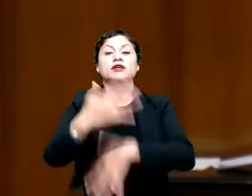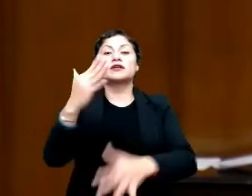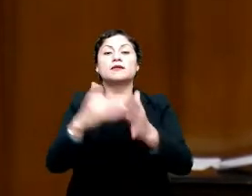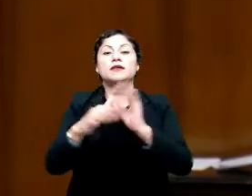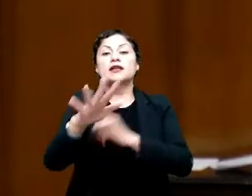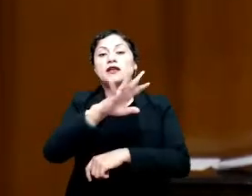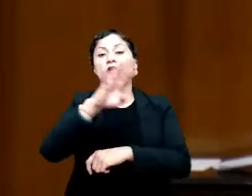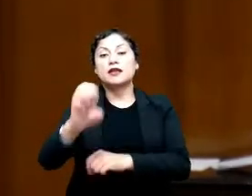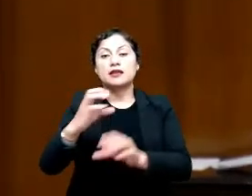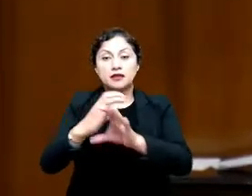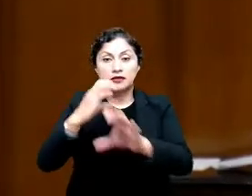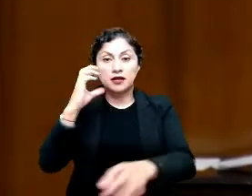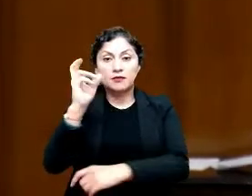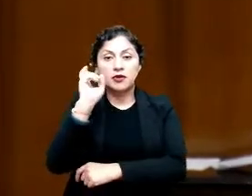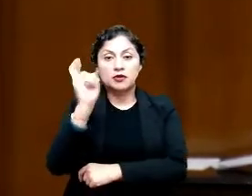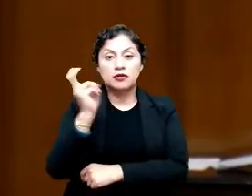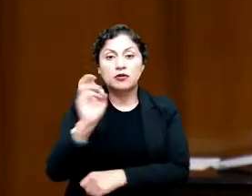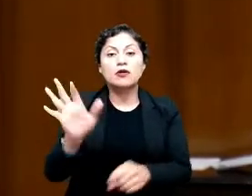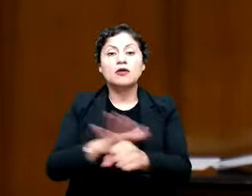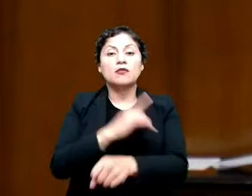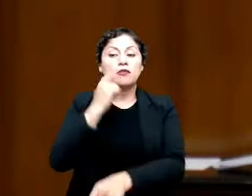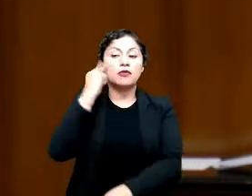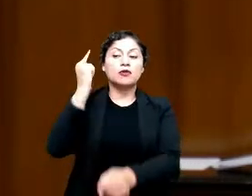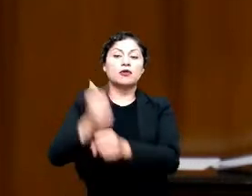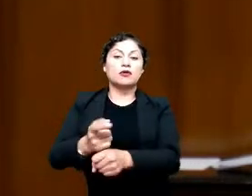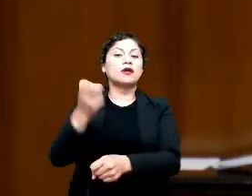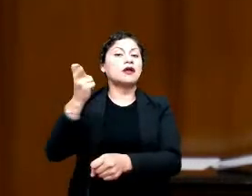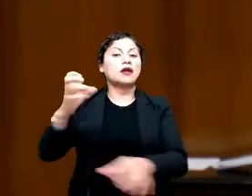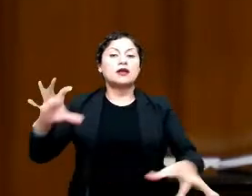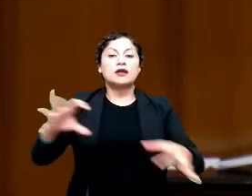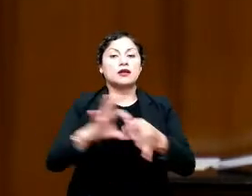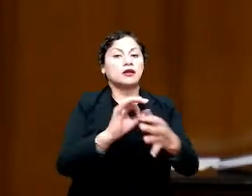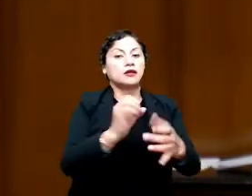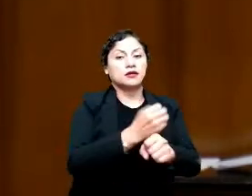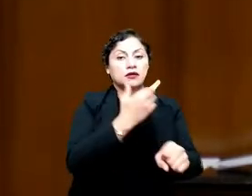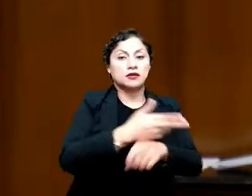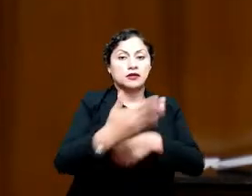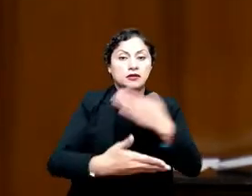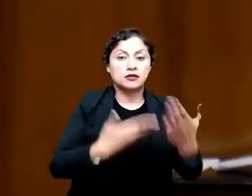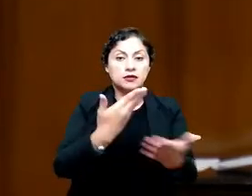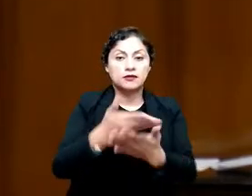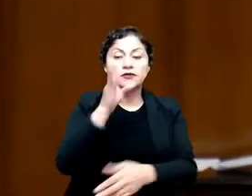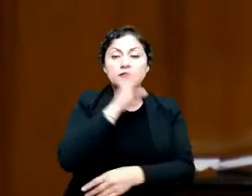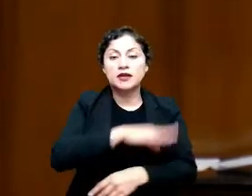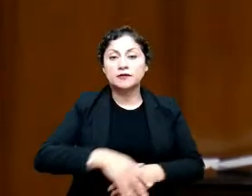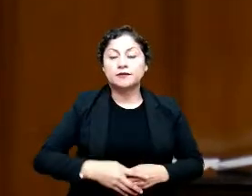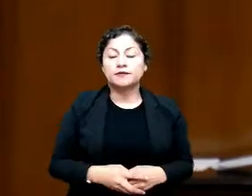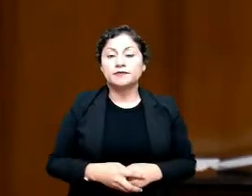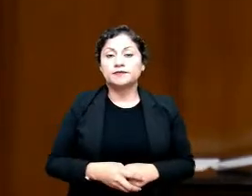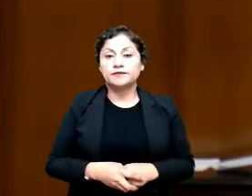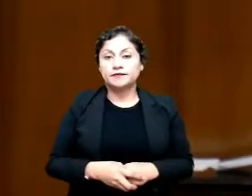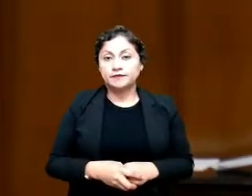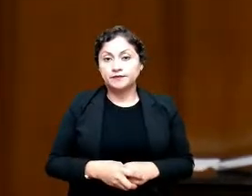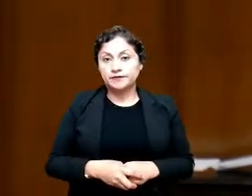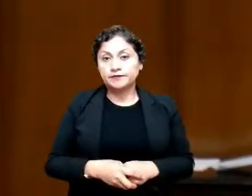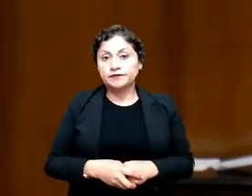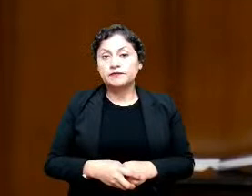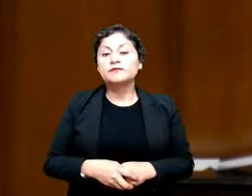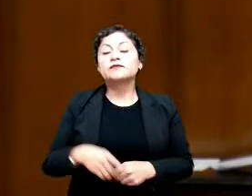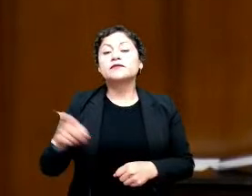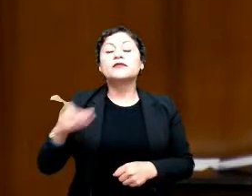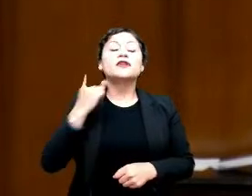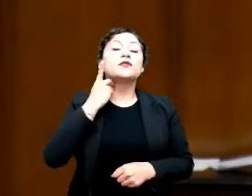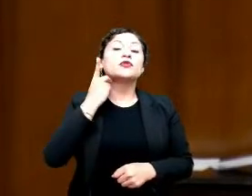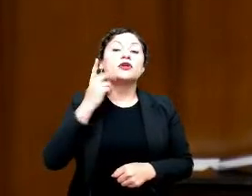15.500 unidades por no pertenecer al ámbito de la calidad del servicio que se requería. Al diputado Rigoberto